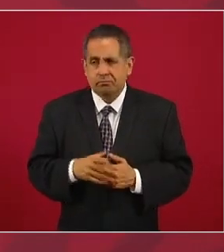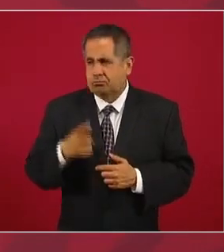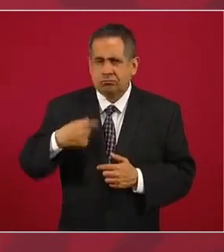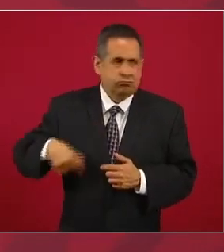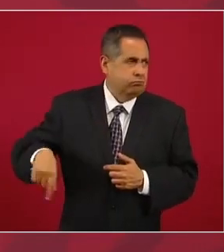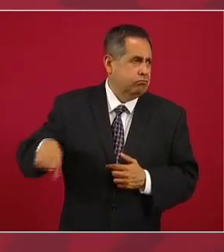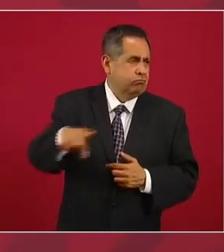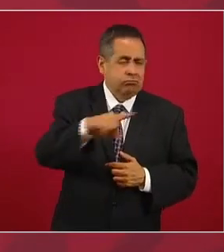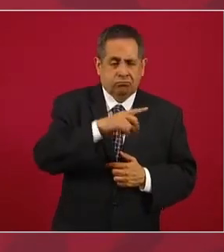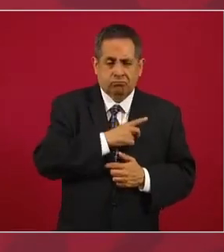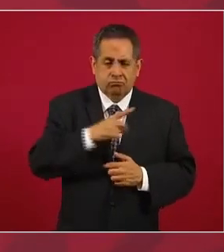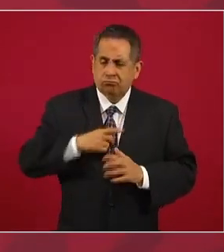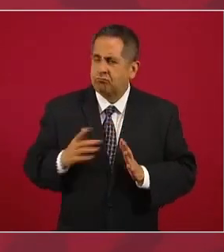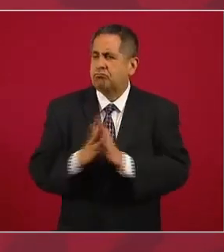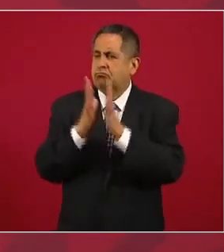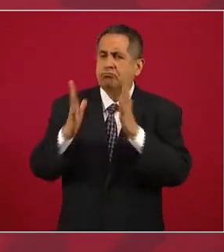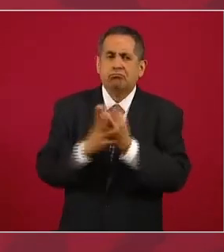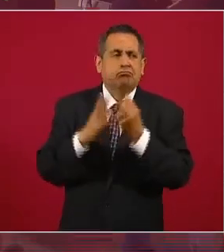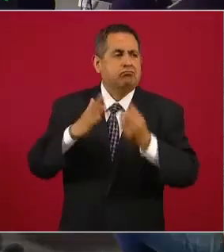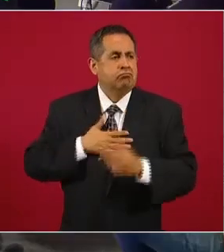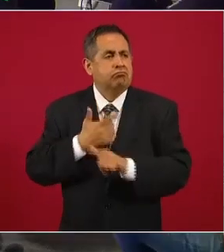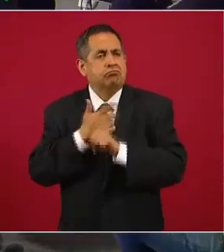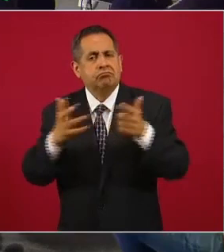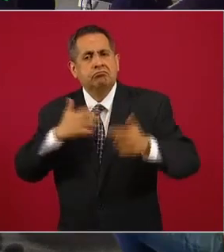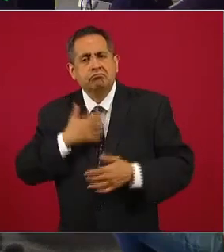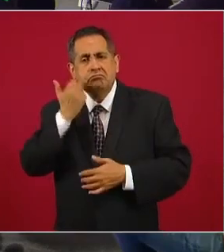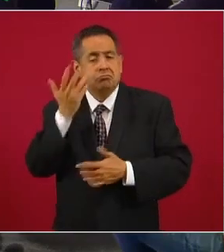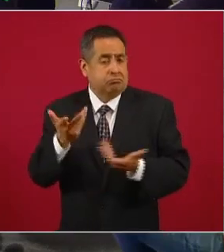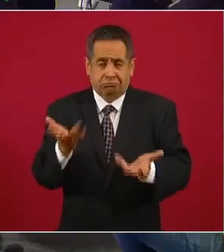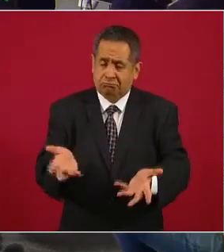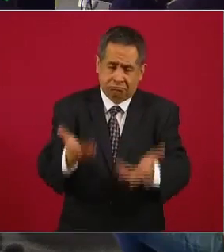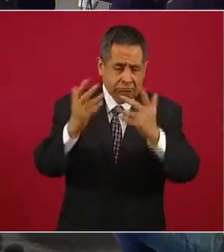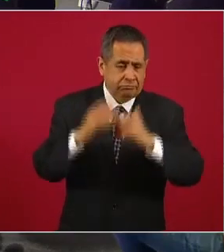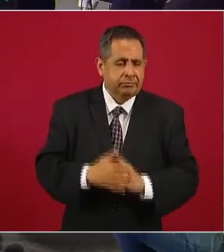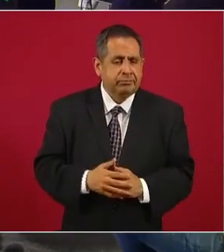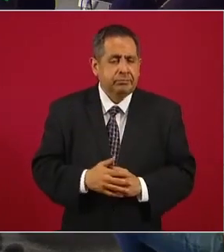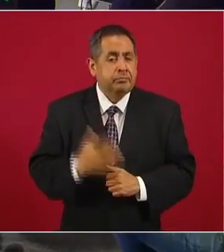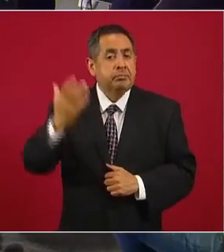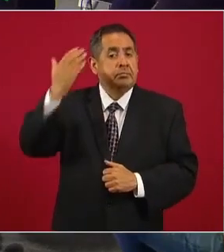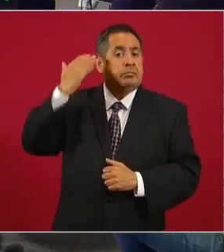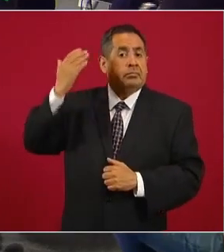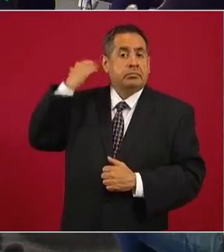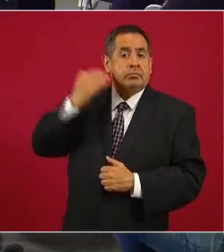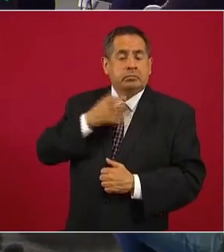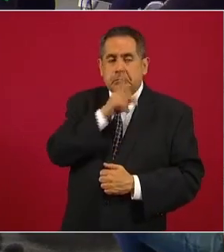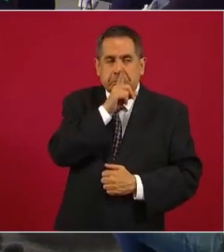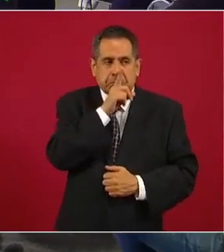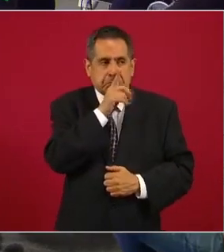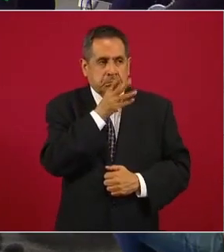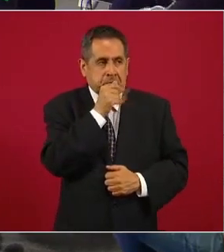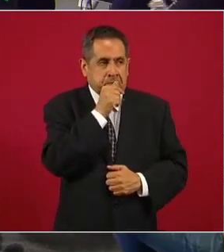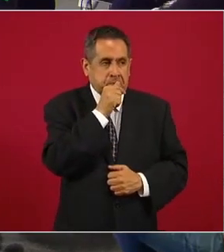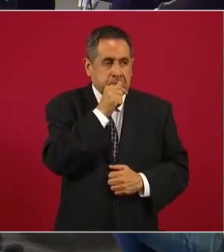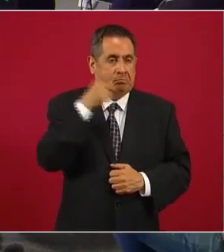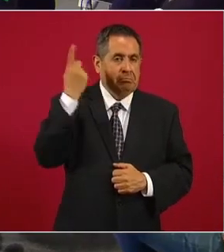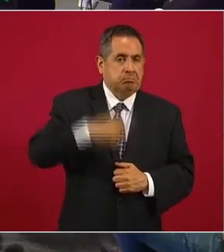tenemos que participar. Antes no se podía hablar,